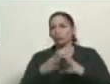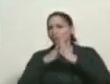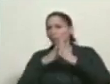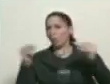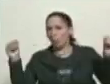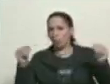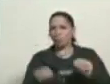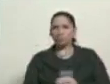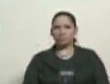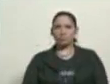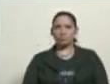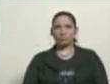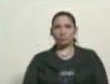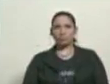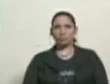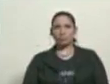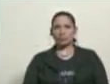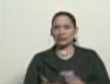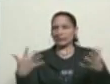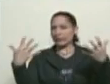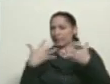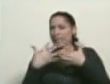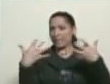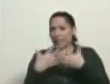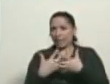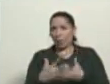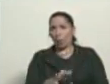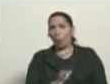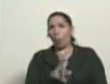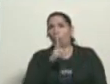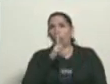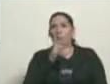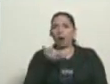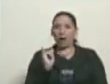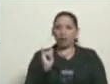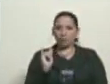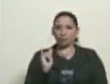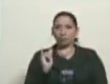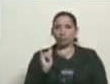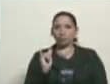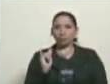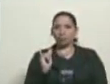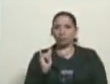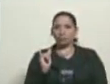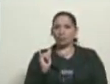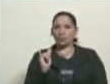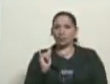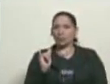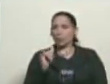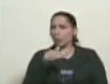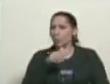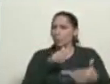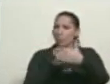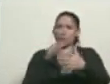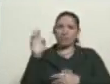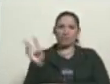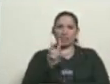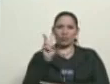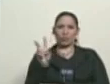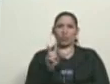tipo, una guerra híbrida que se sostiene sobre Venezuela por